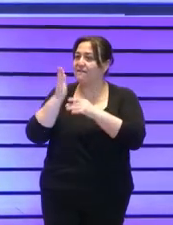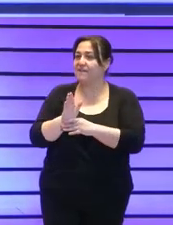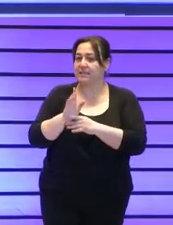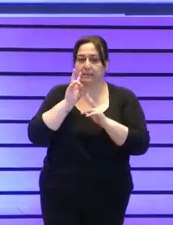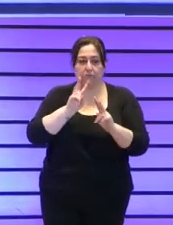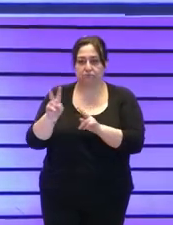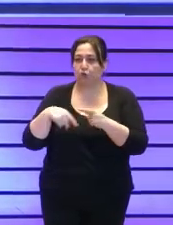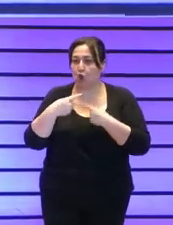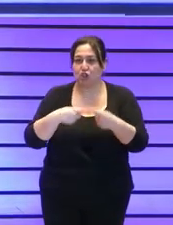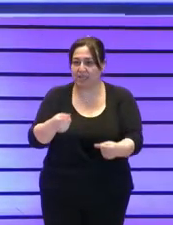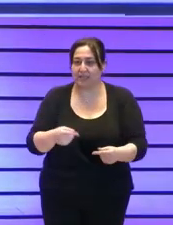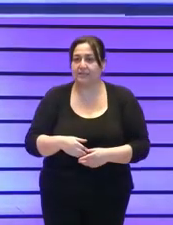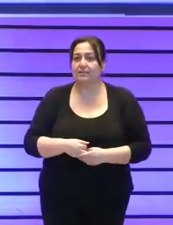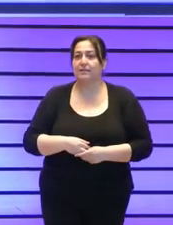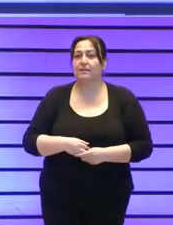a día.